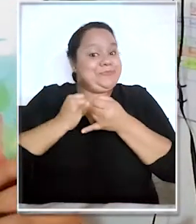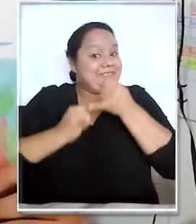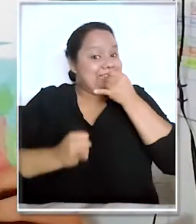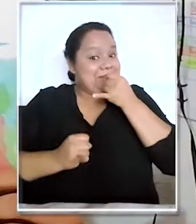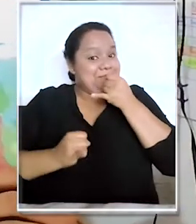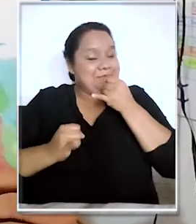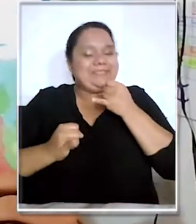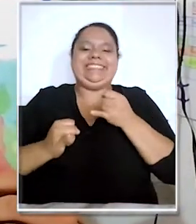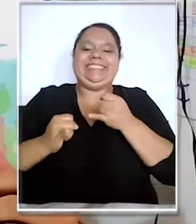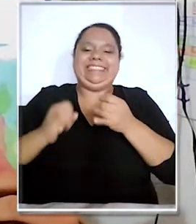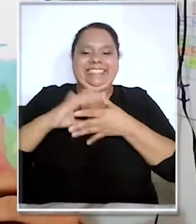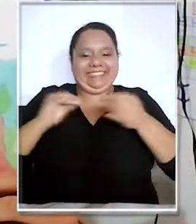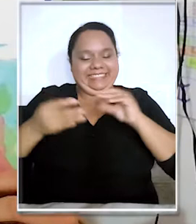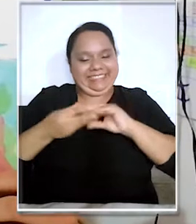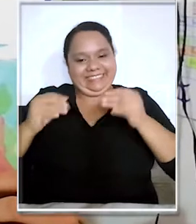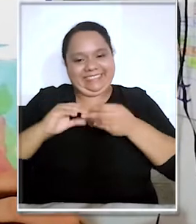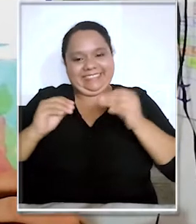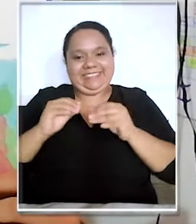del pueblo Tolupán.